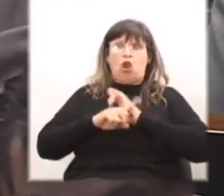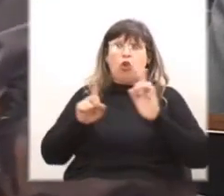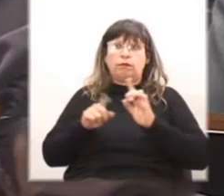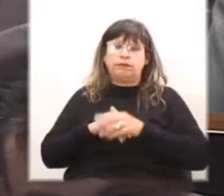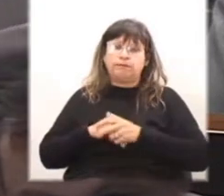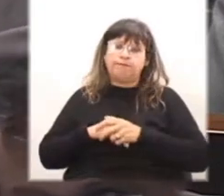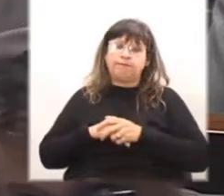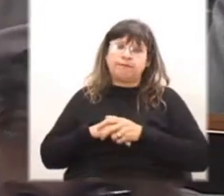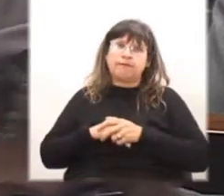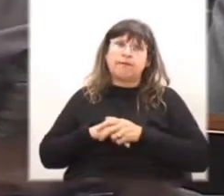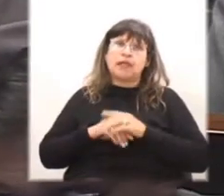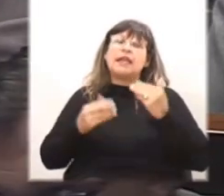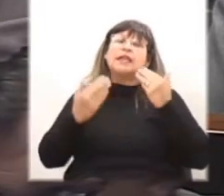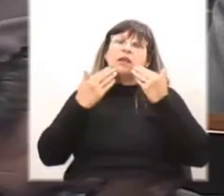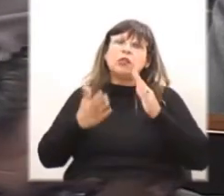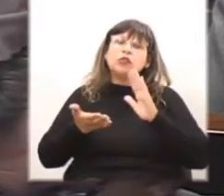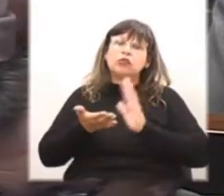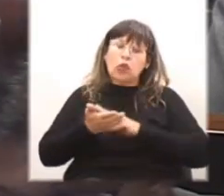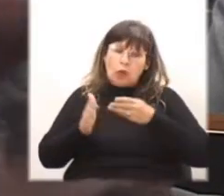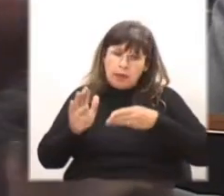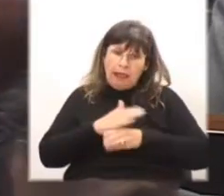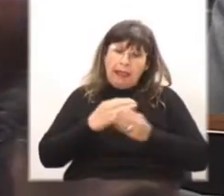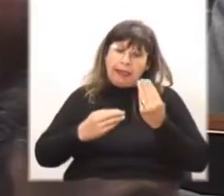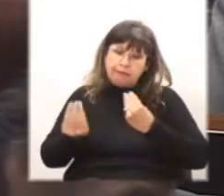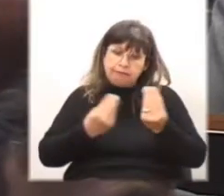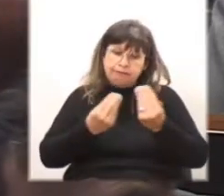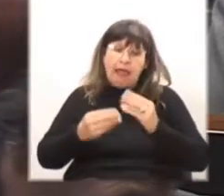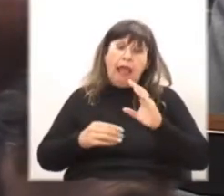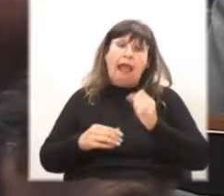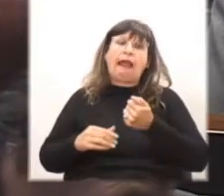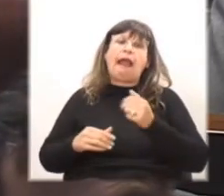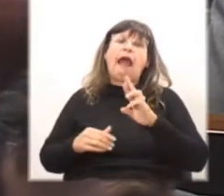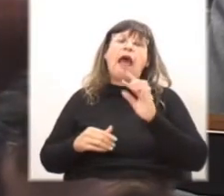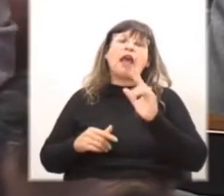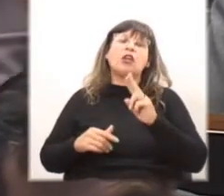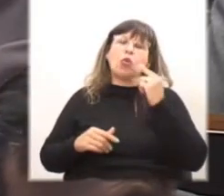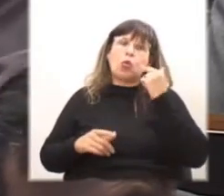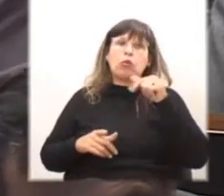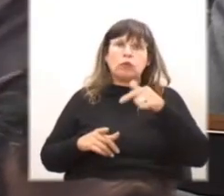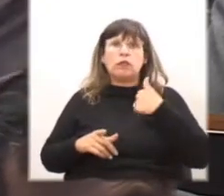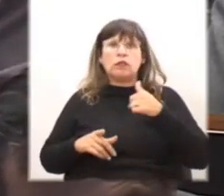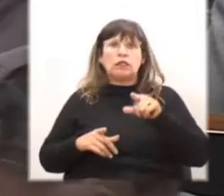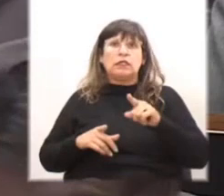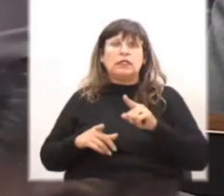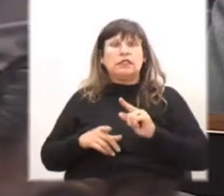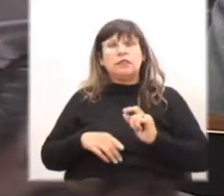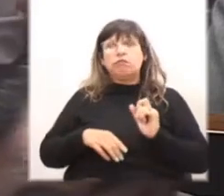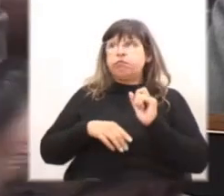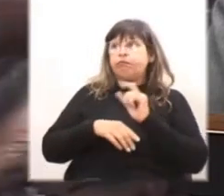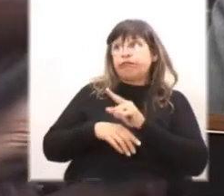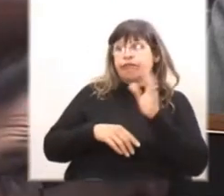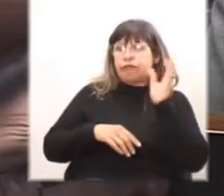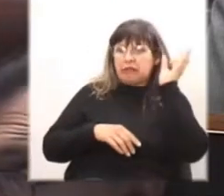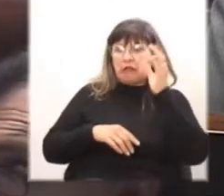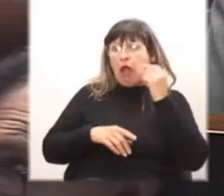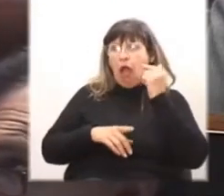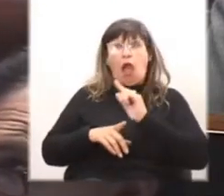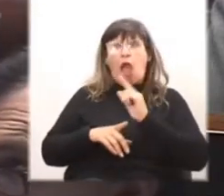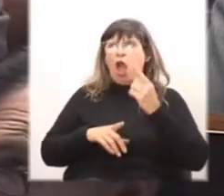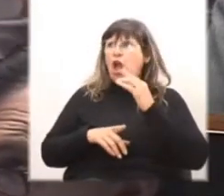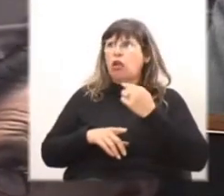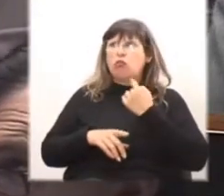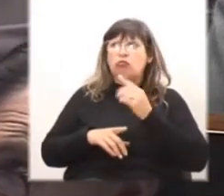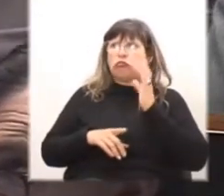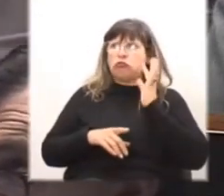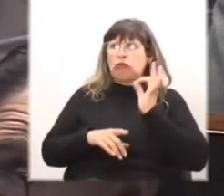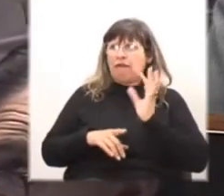Se pregunta sobre el ingreso de funcionarios a Caru y se manda el mensaje al Senado de que Cancillería no estaba al tanto.